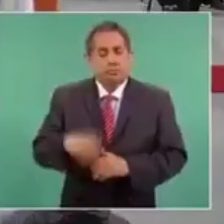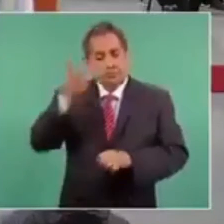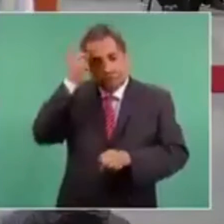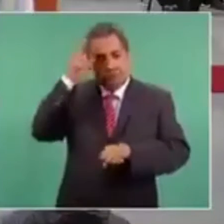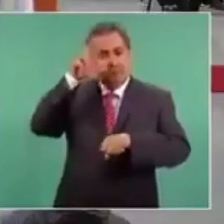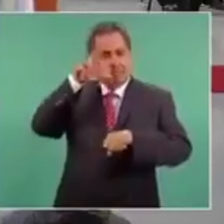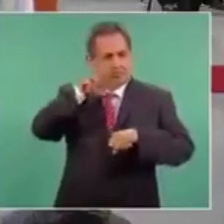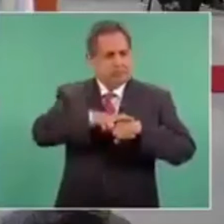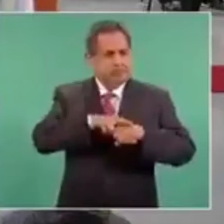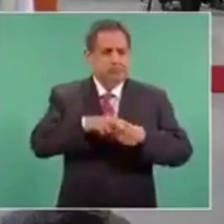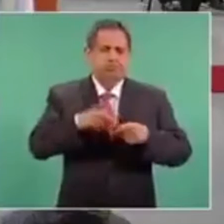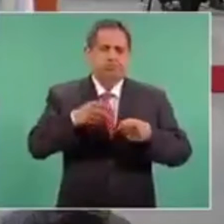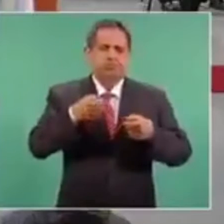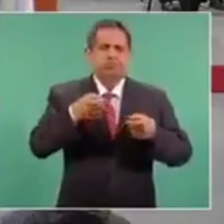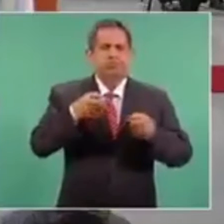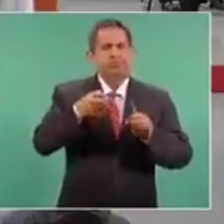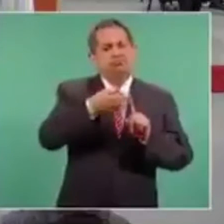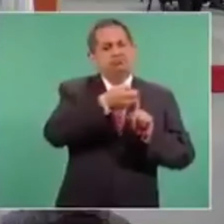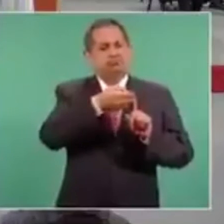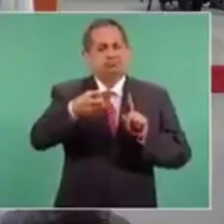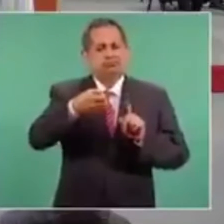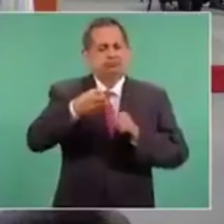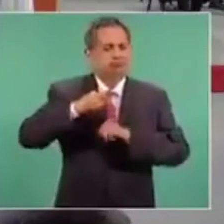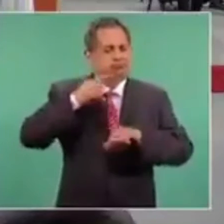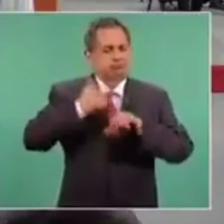Director de logística